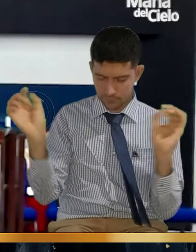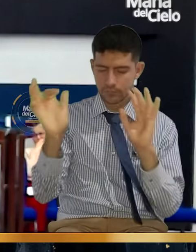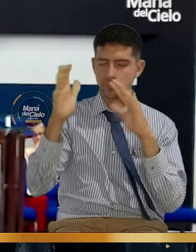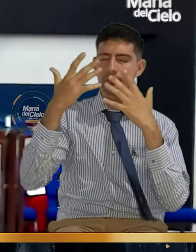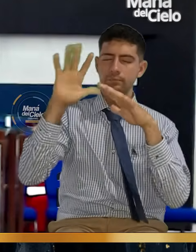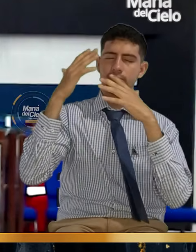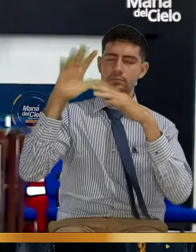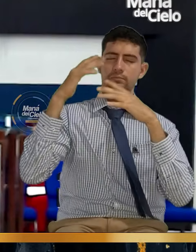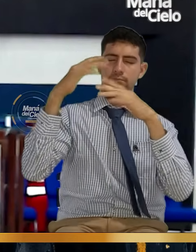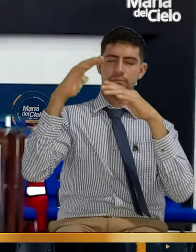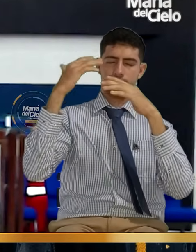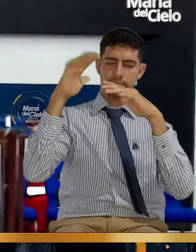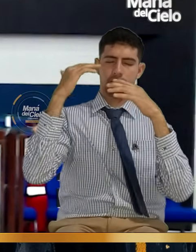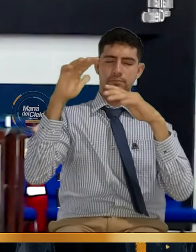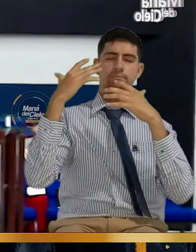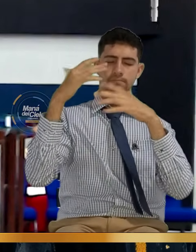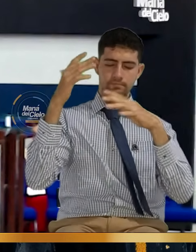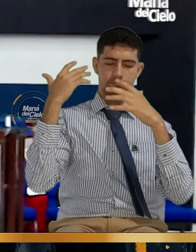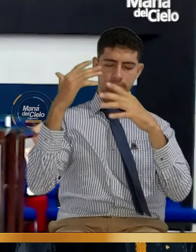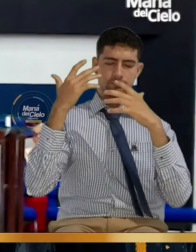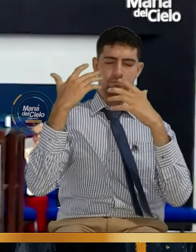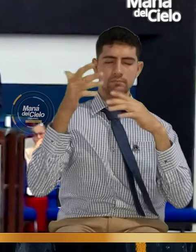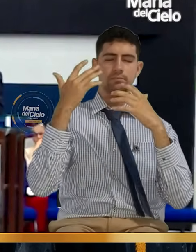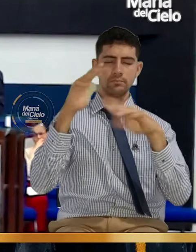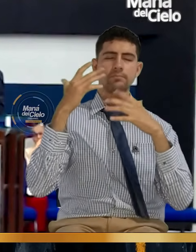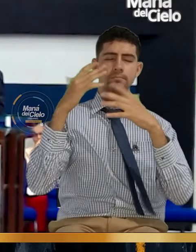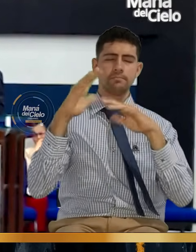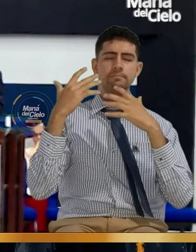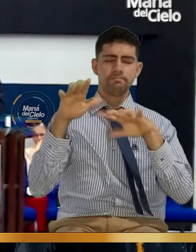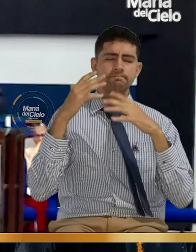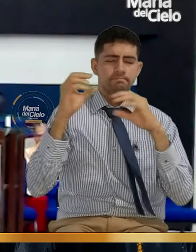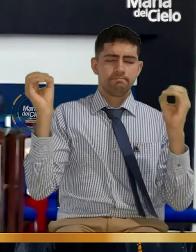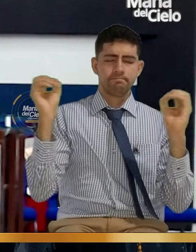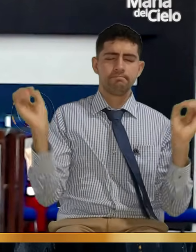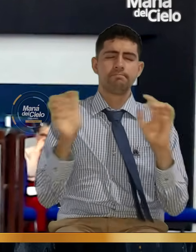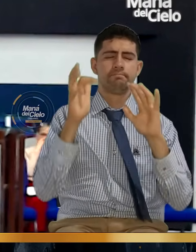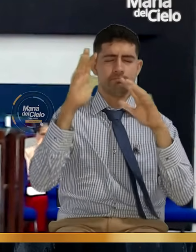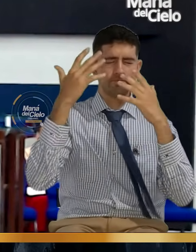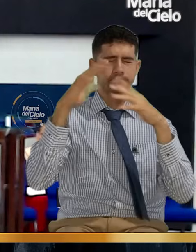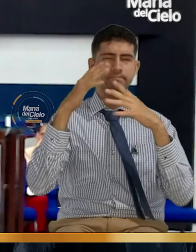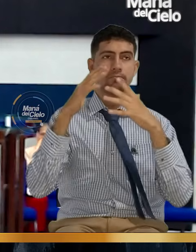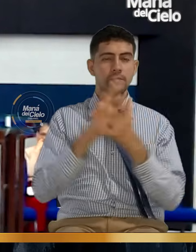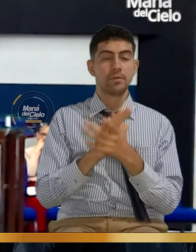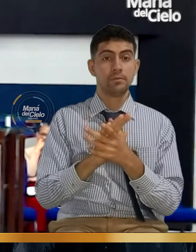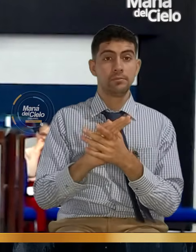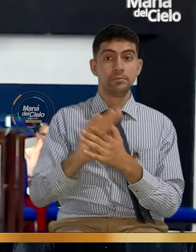Es que hay cosas que no se dan casualidad. Hay gente que tiene que meterle, uno tiene que meterle también ganas.